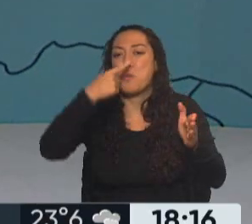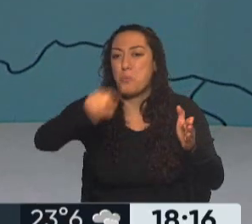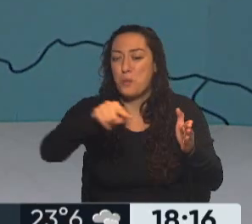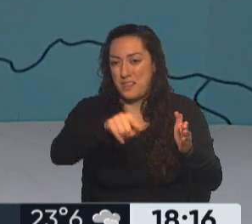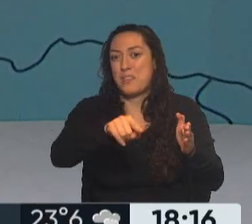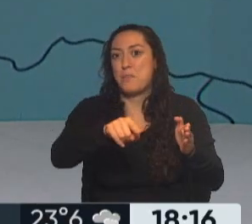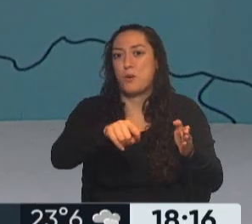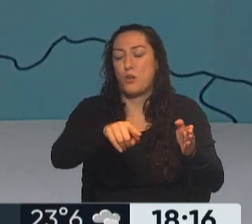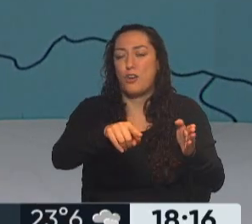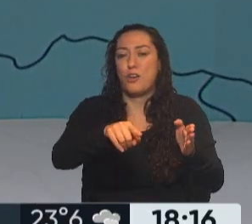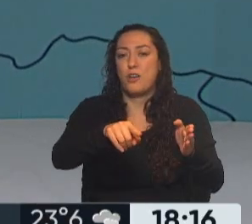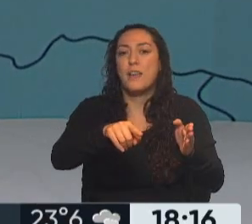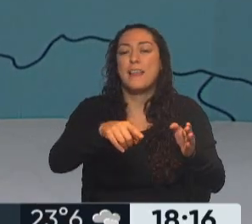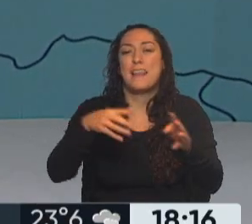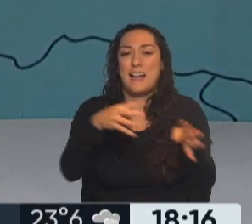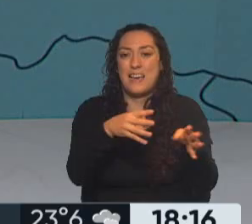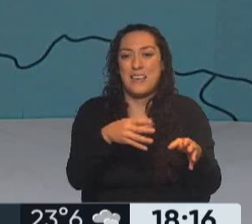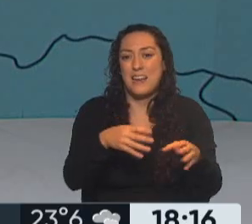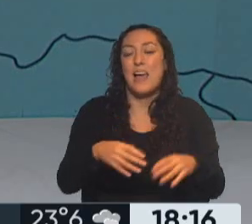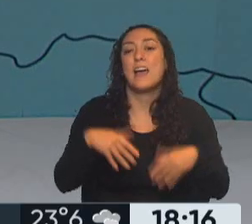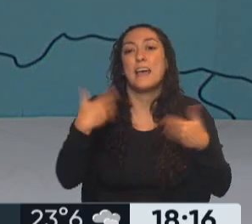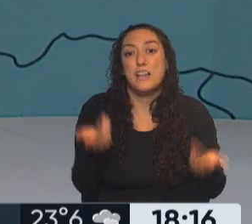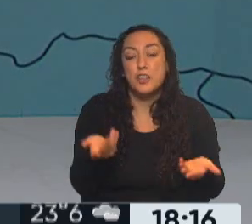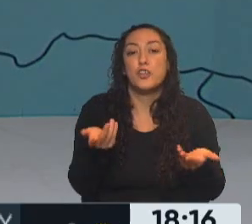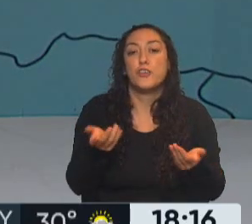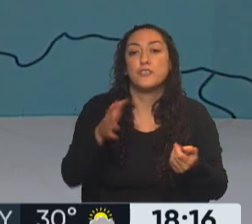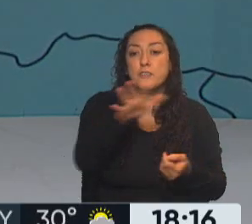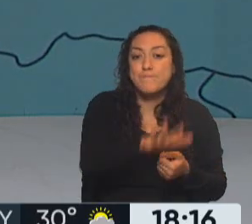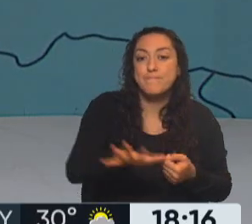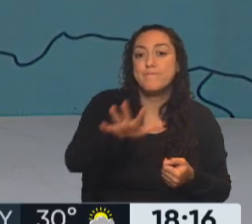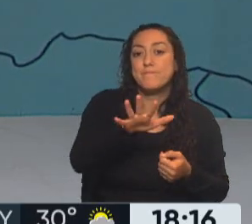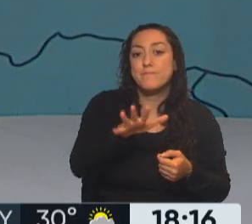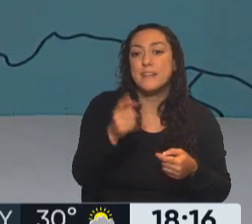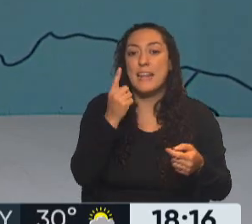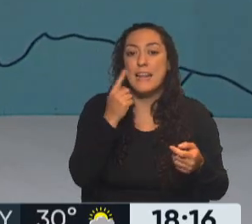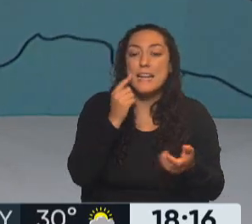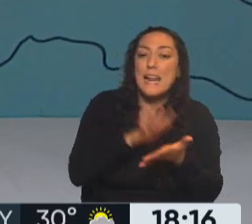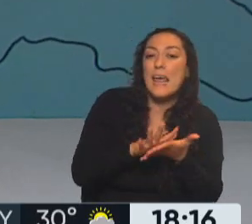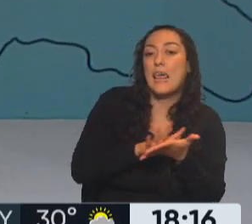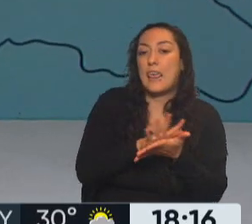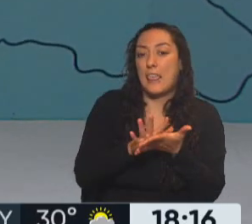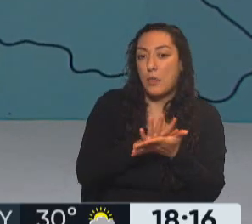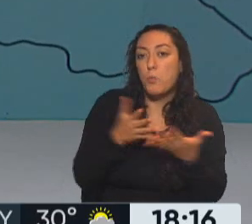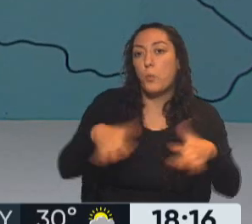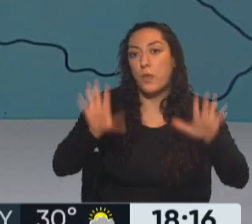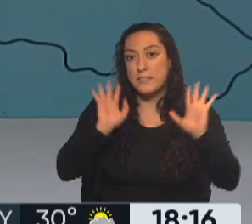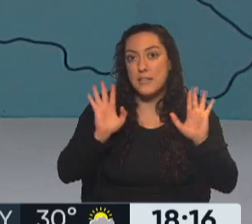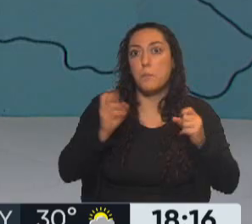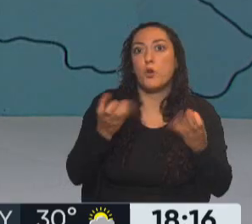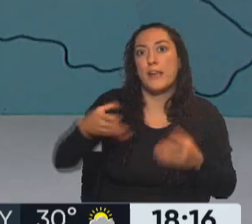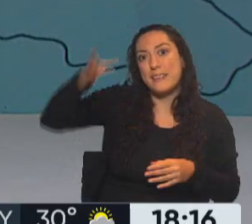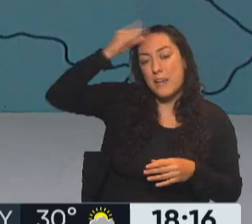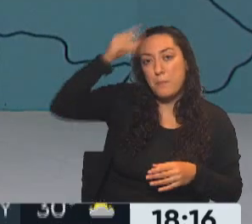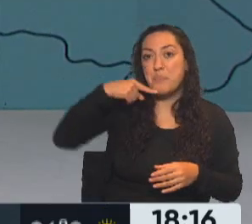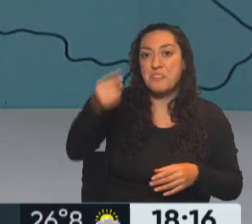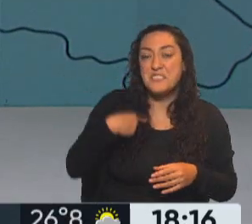decir, de la guerra. Y entonces, en la posible negociación, recordemos, y lo estábamos diciendo, un Trump que dice que va a